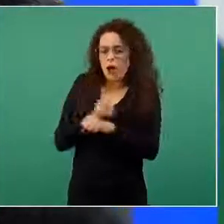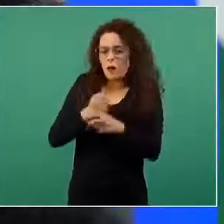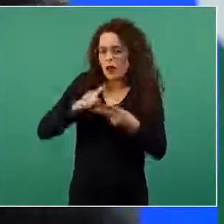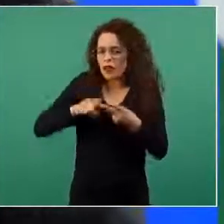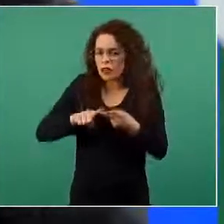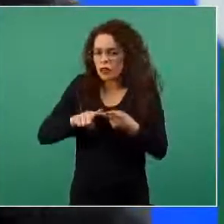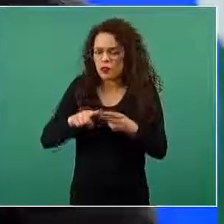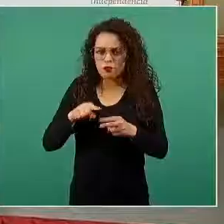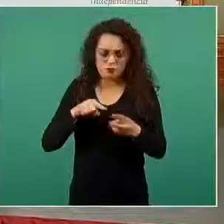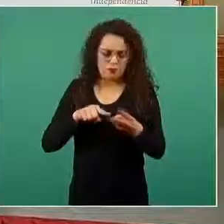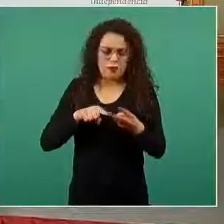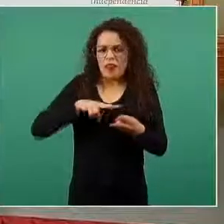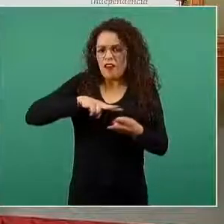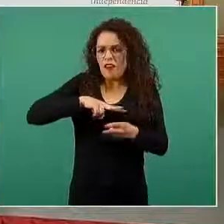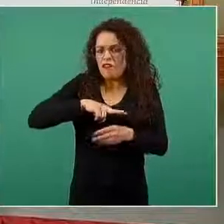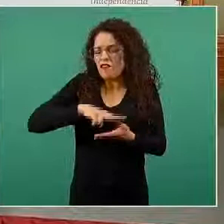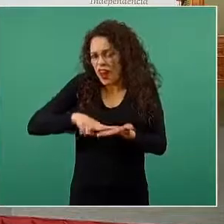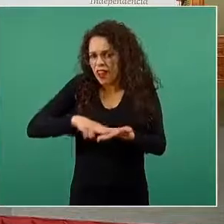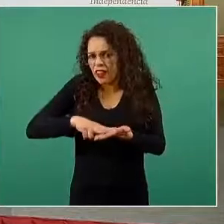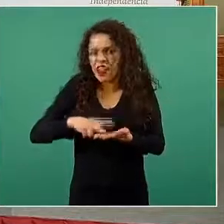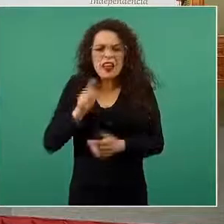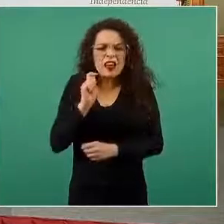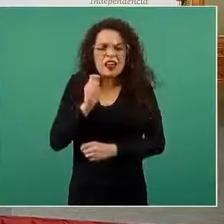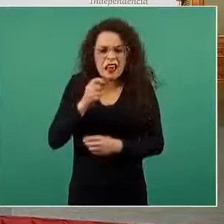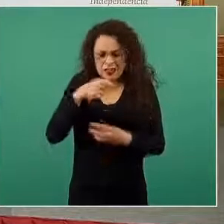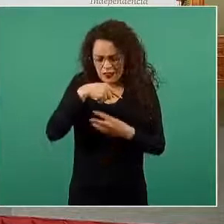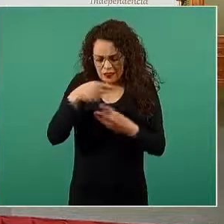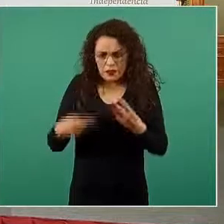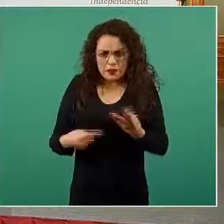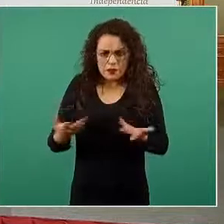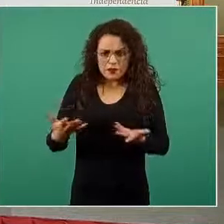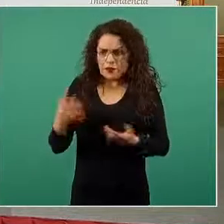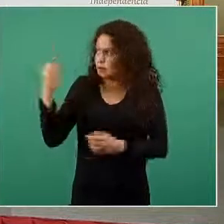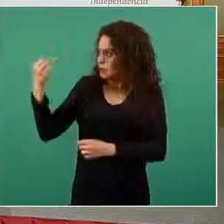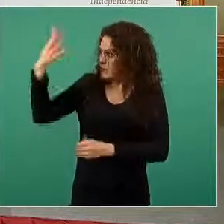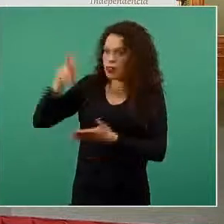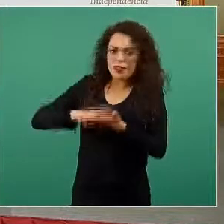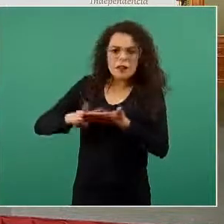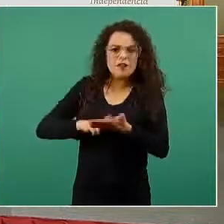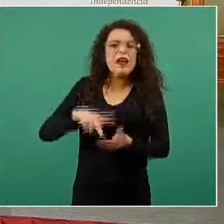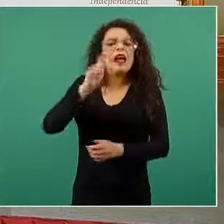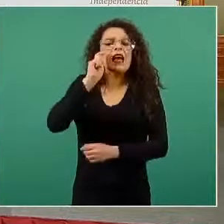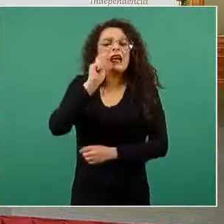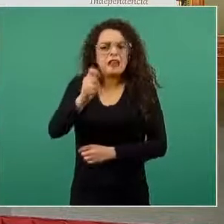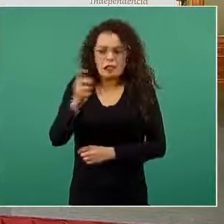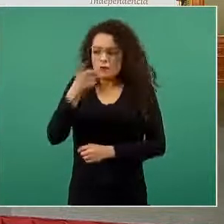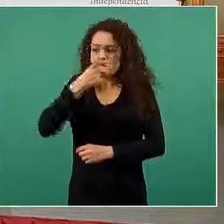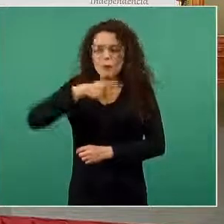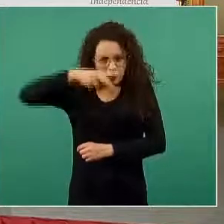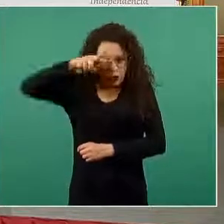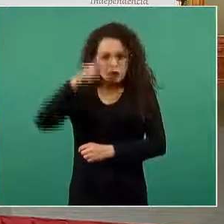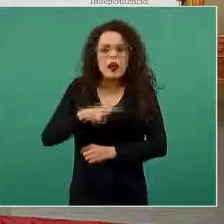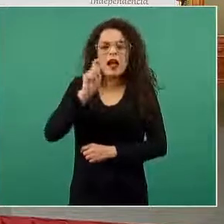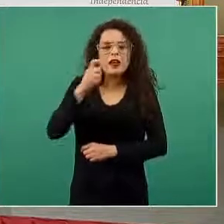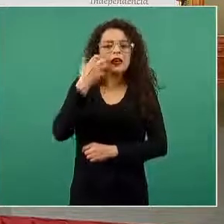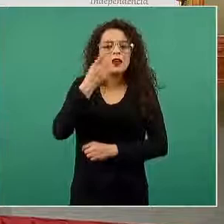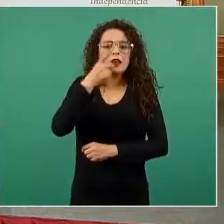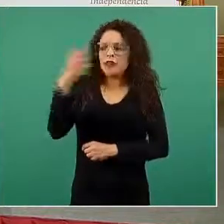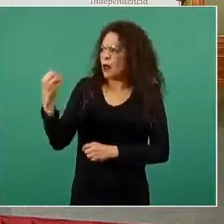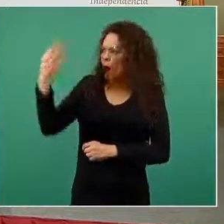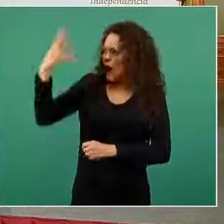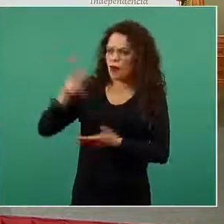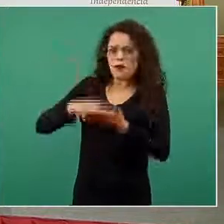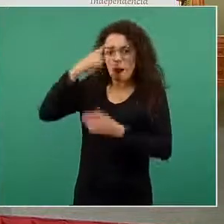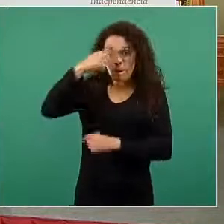Y entonces es, ok, yo quiero, ya estamos en semáforo verde, ¿qué significa? Platícame realmente qué significa este semáforo para yo seguir